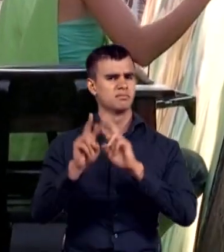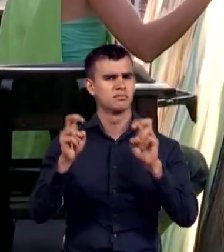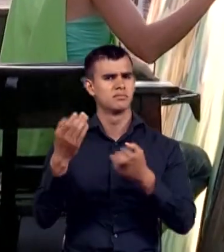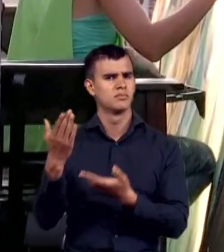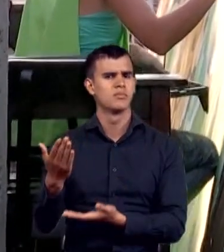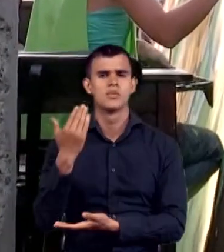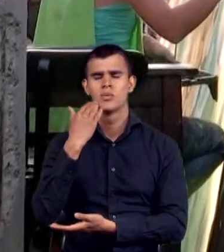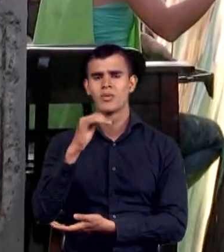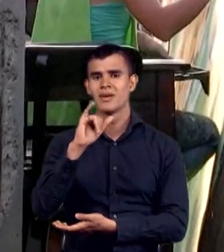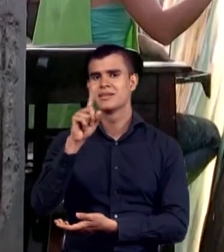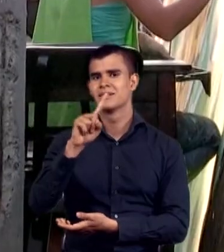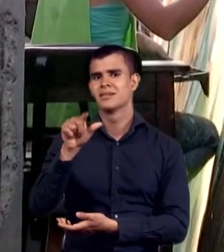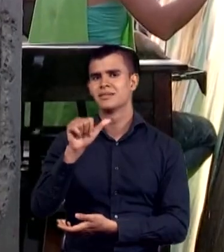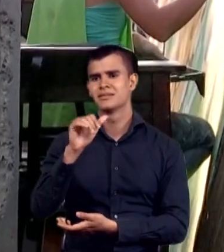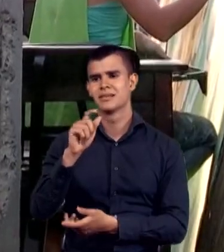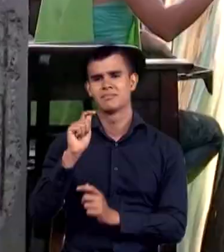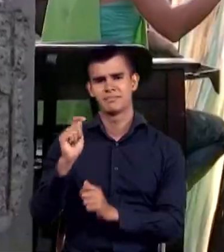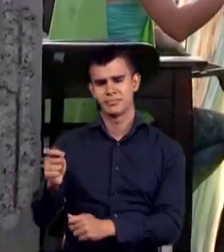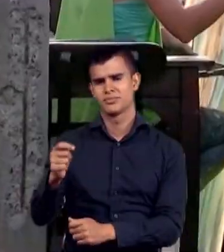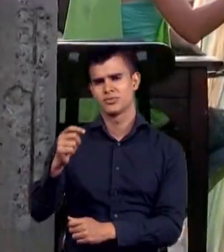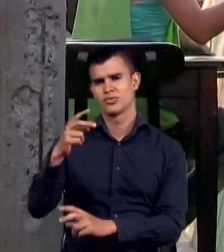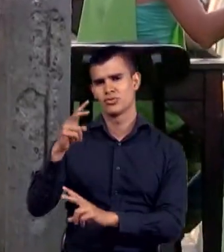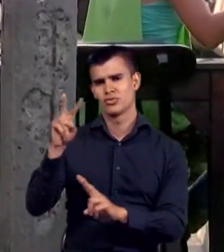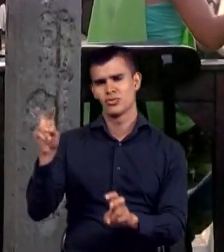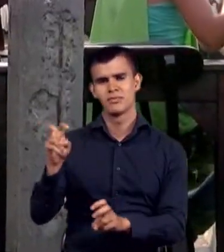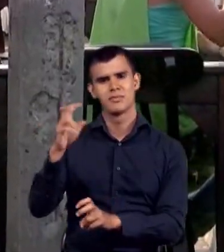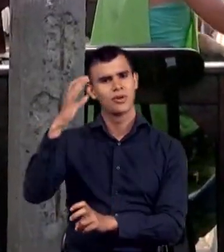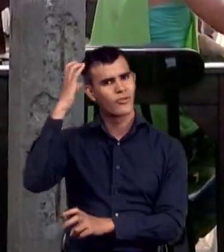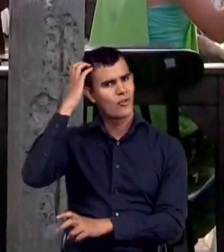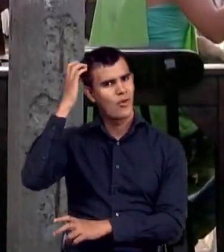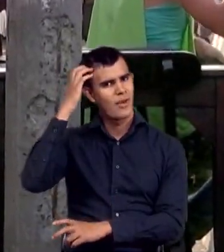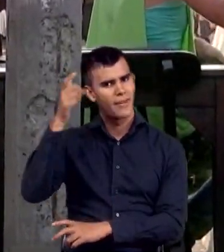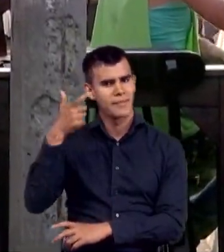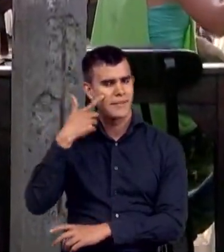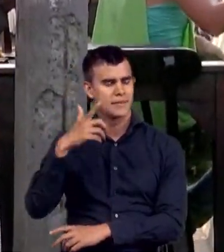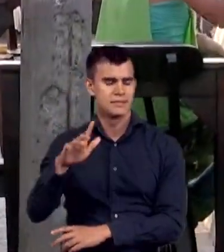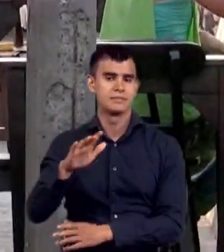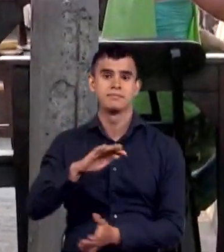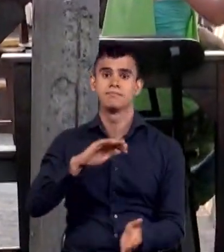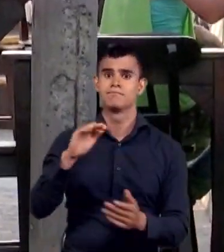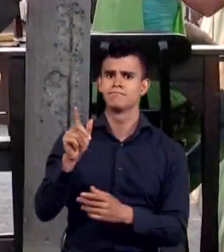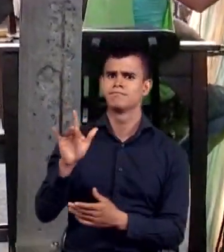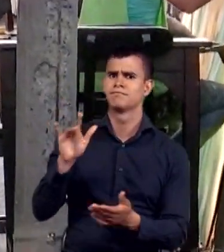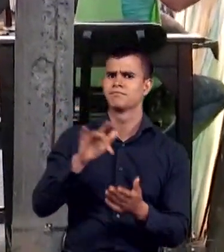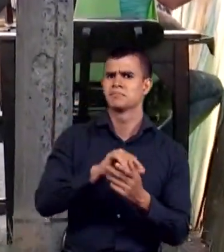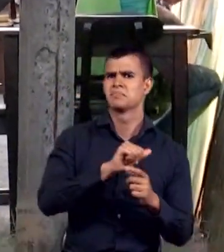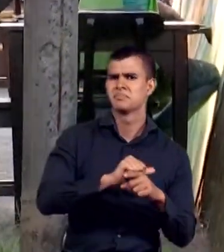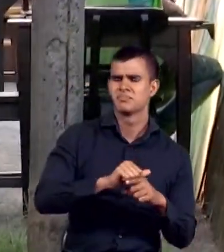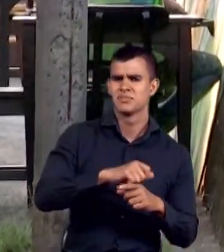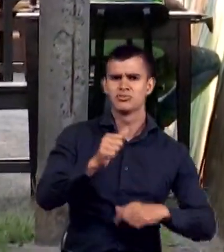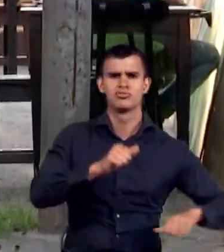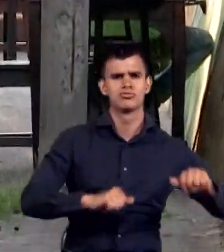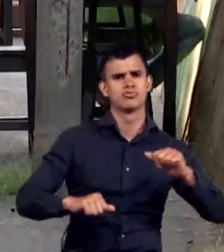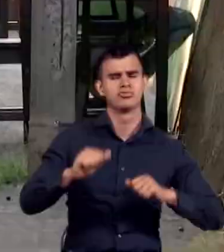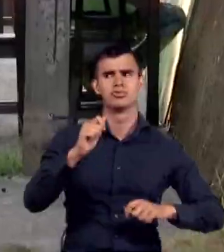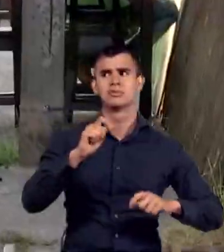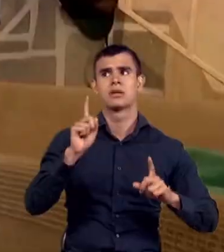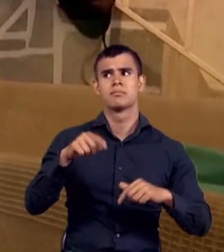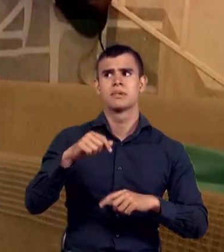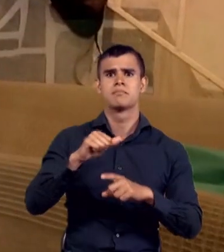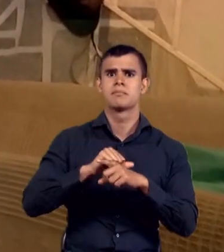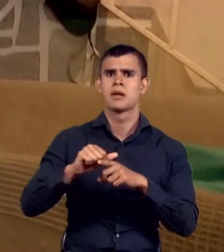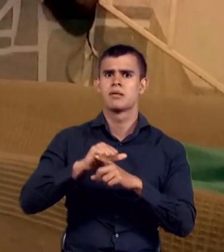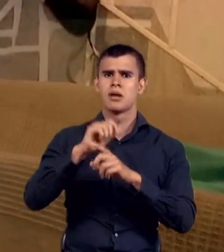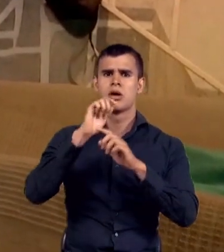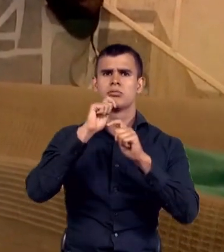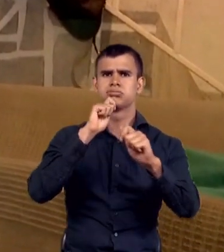Continuamos con la historia de Isa La Roca, una trombonista francesa que ha recorrido el mundo con reconocidas artistas de la salsa demostrando su fuerza y talento con